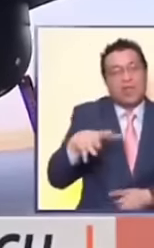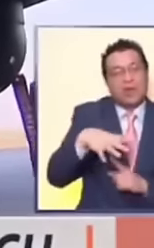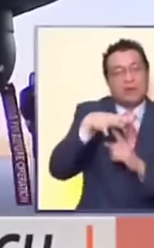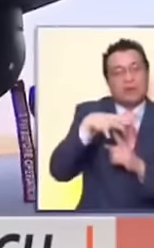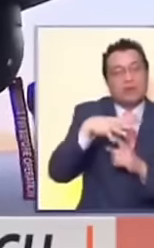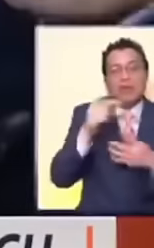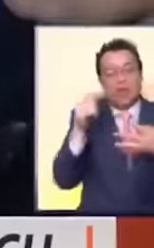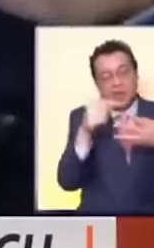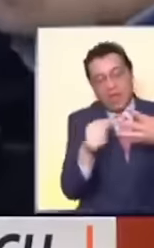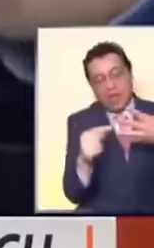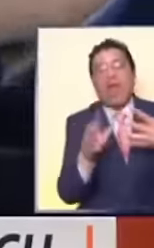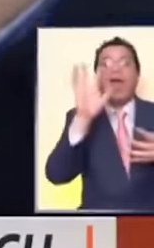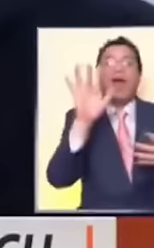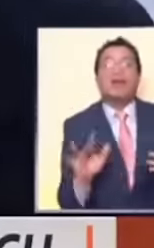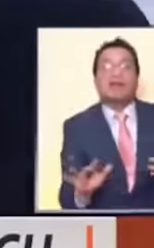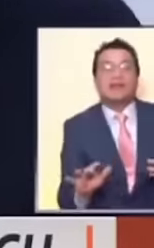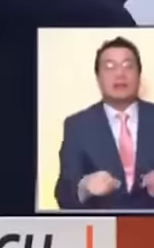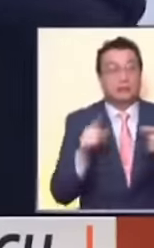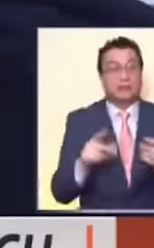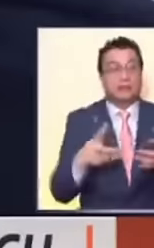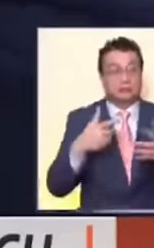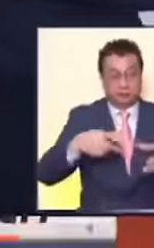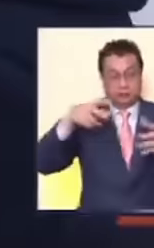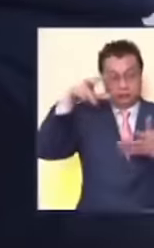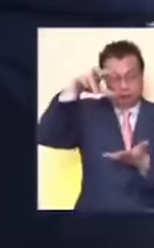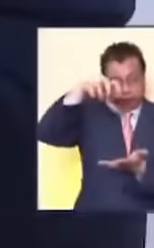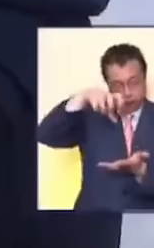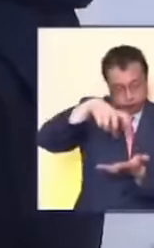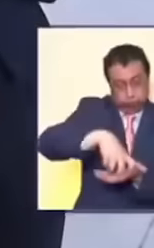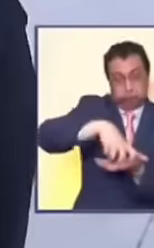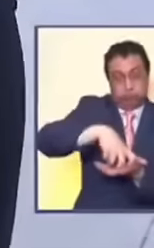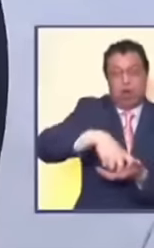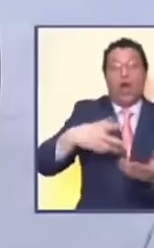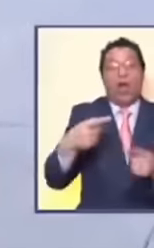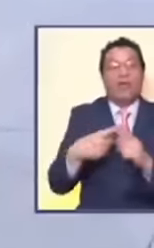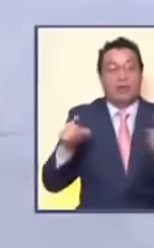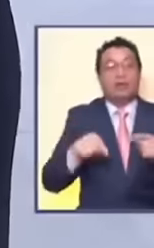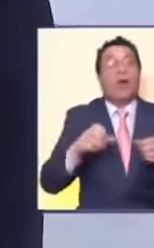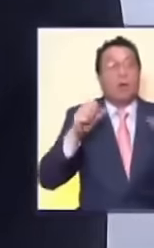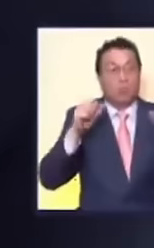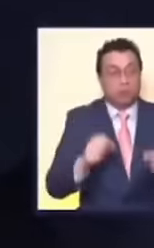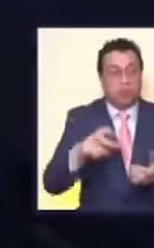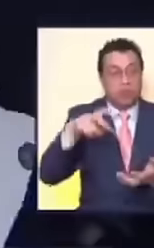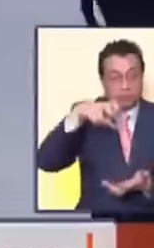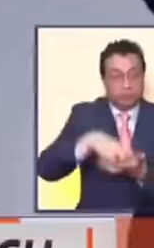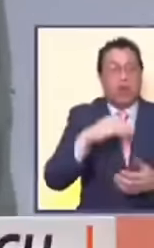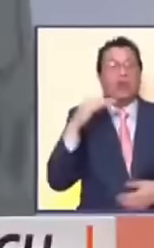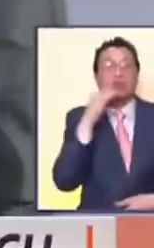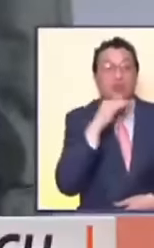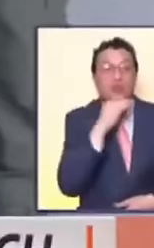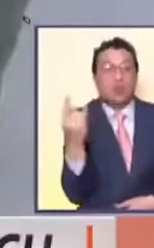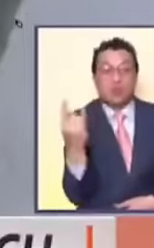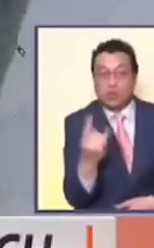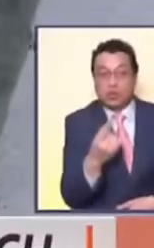principales características. Todo el tren de aterrizaje que se diferencia con otras aeronaves. Este es un tren de aterrizaje que permite aterrizaje de emergencia en todo tipo